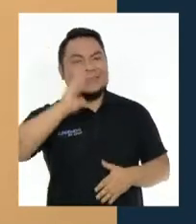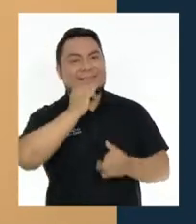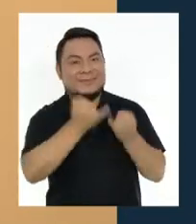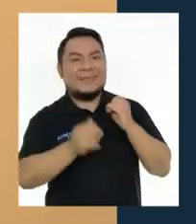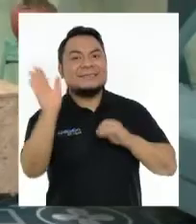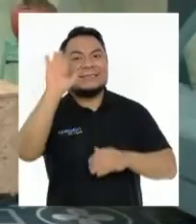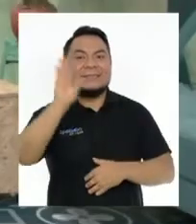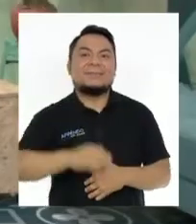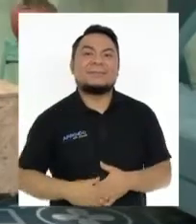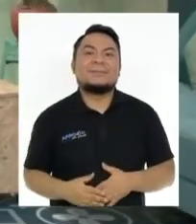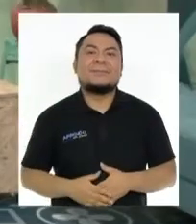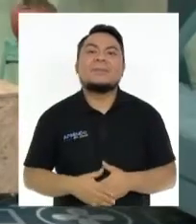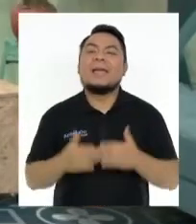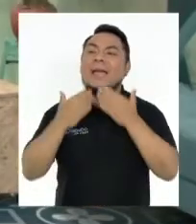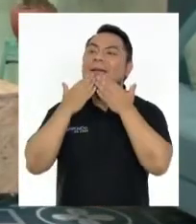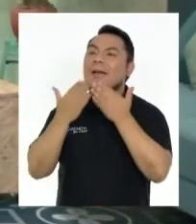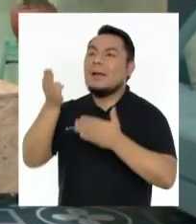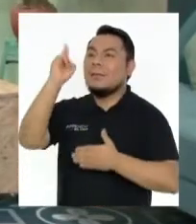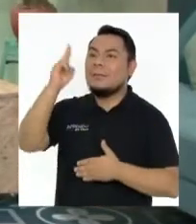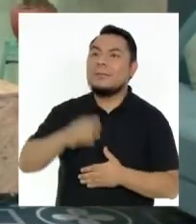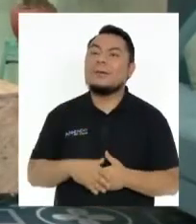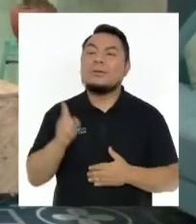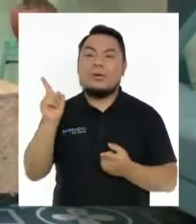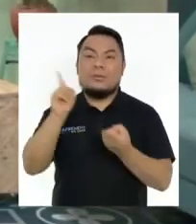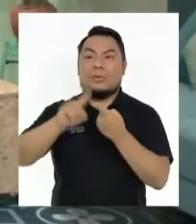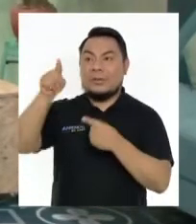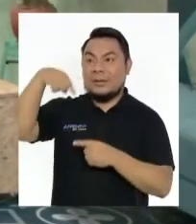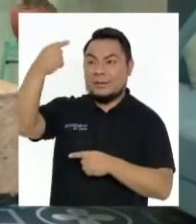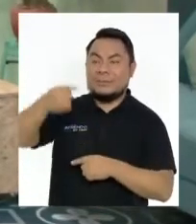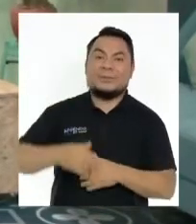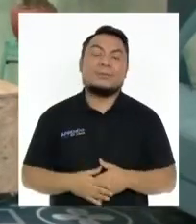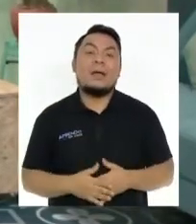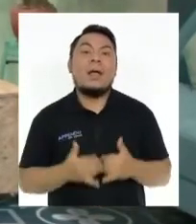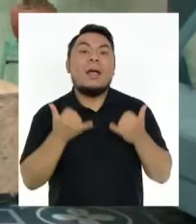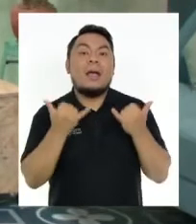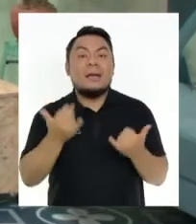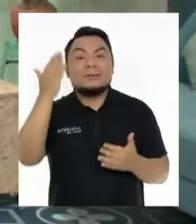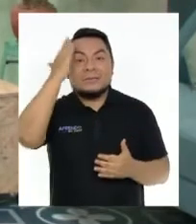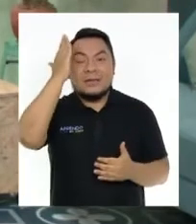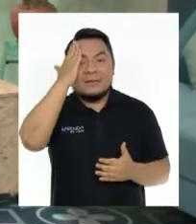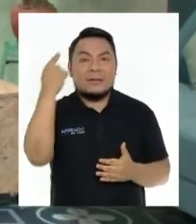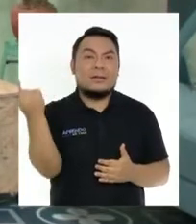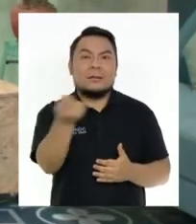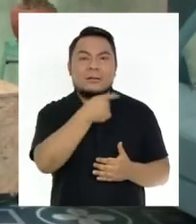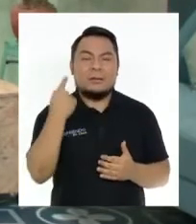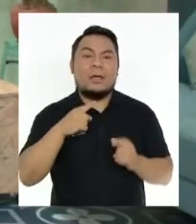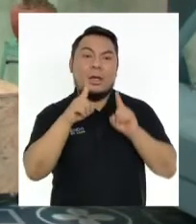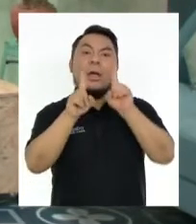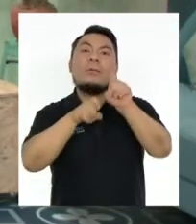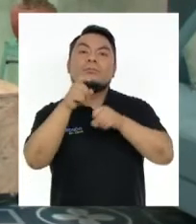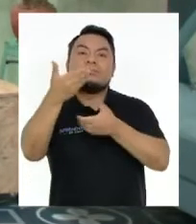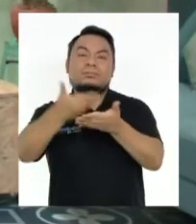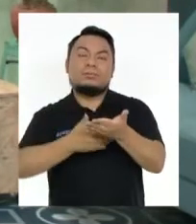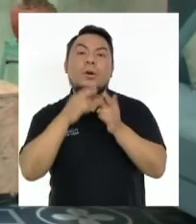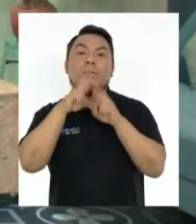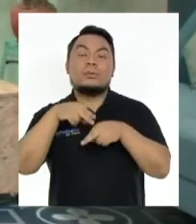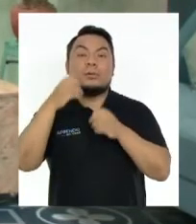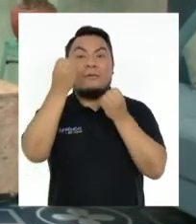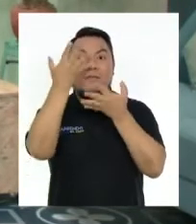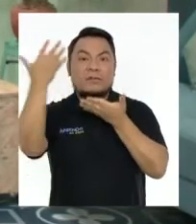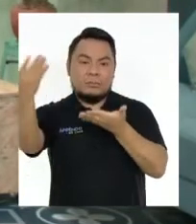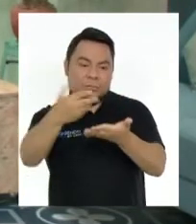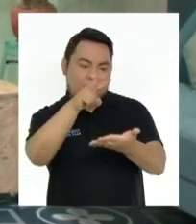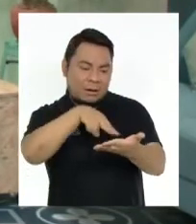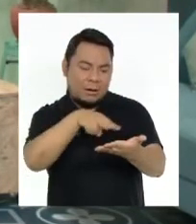¡Chao! Gracias, profe. Nos vemos en otra oportunidad. Ahora sabemos que la interpretación adecuada de los resultados de una encuesta